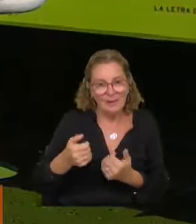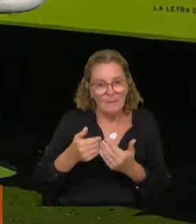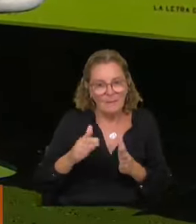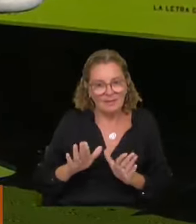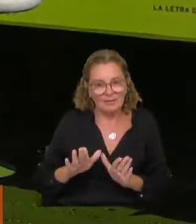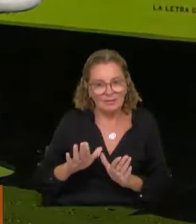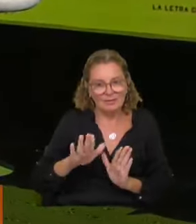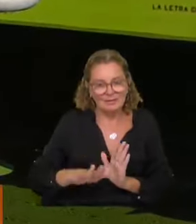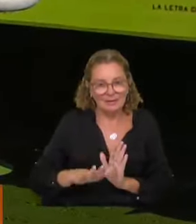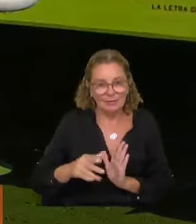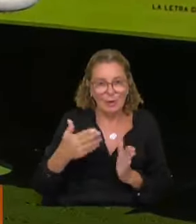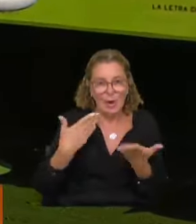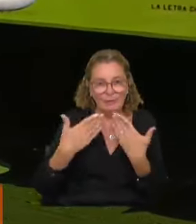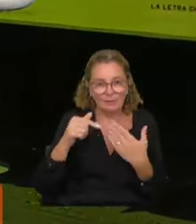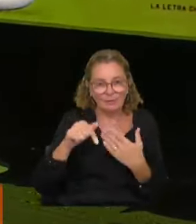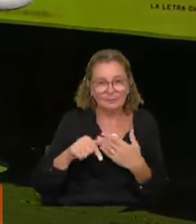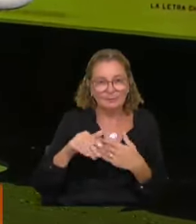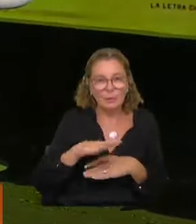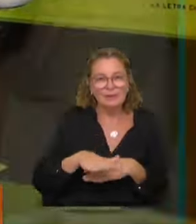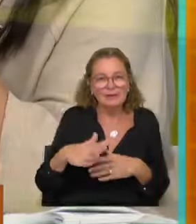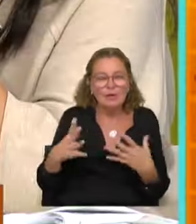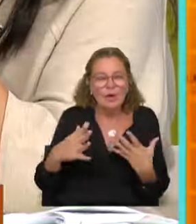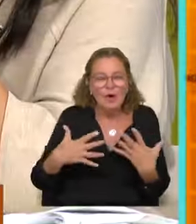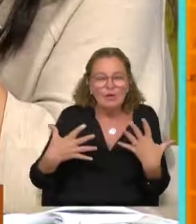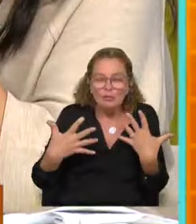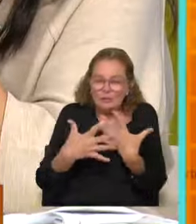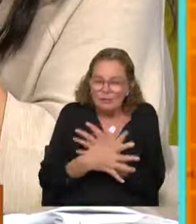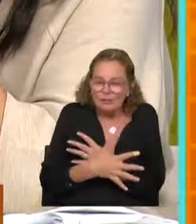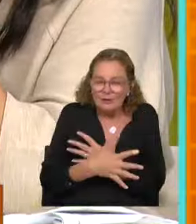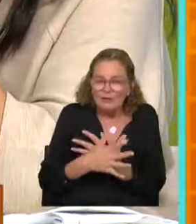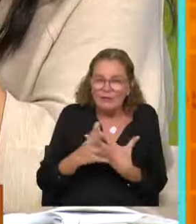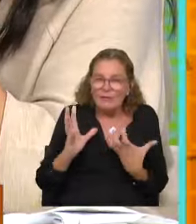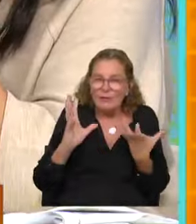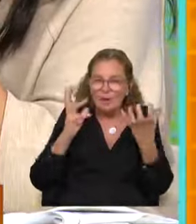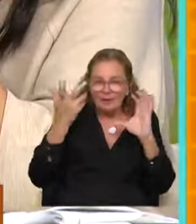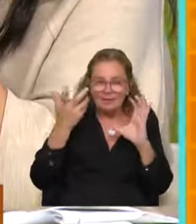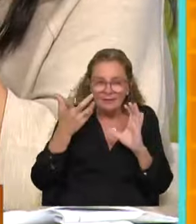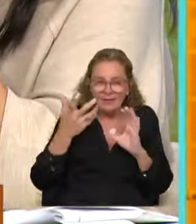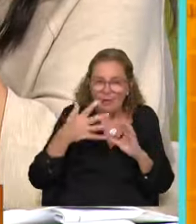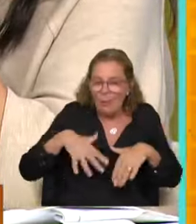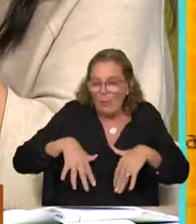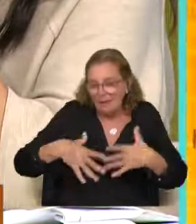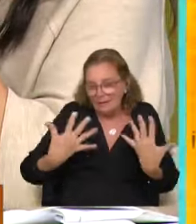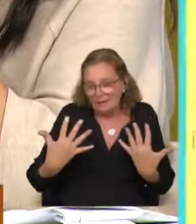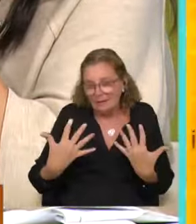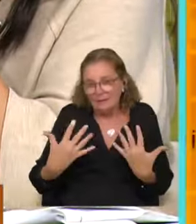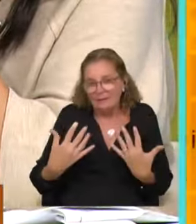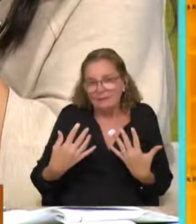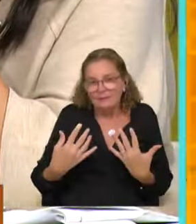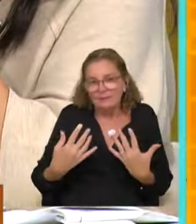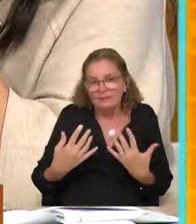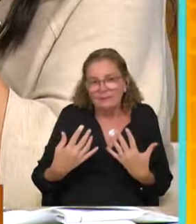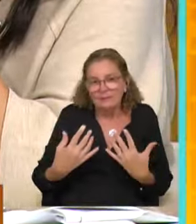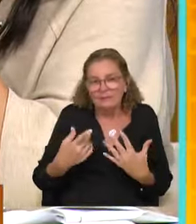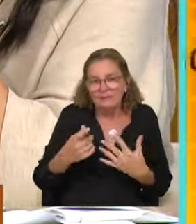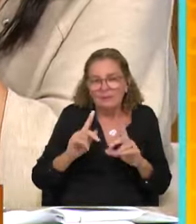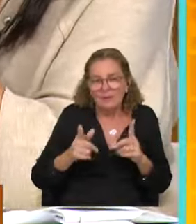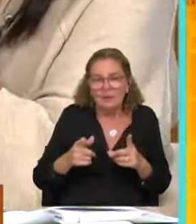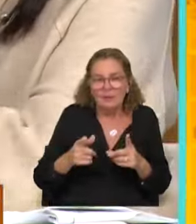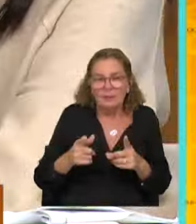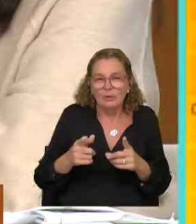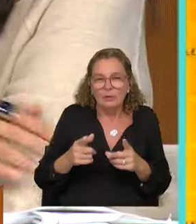infancia como hablábamos hoy un niño que sufre violencia en su en cualquiera de sus expresiones como decías tú Maite este tanto sea por la